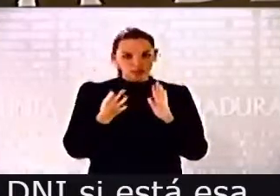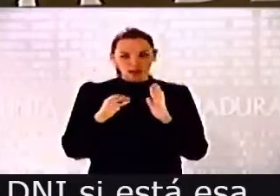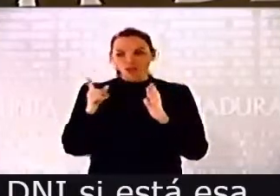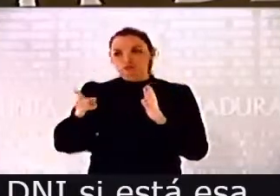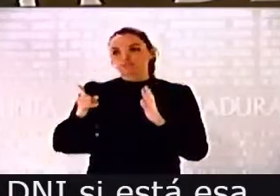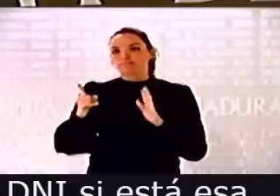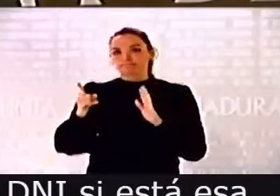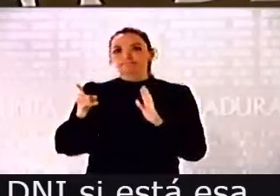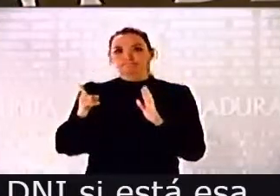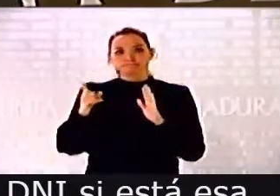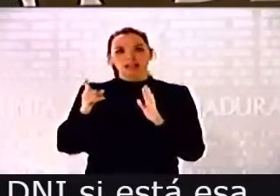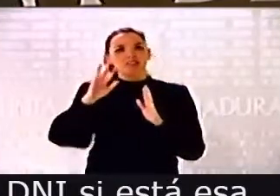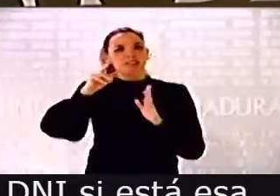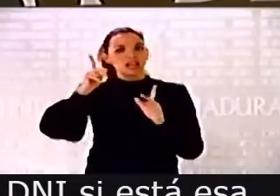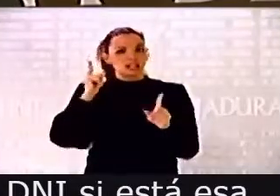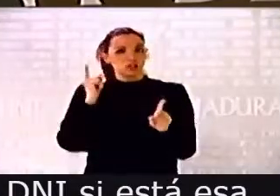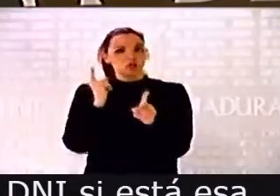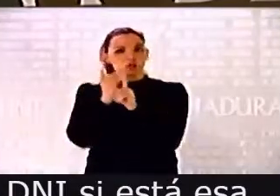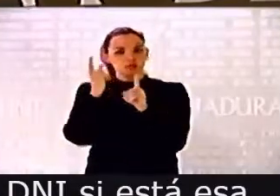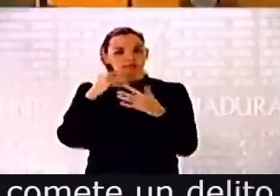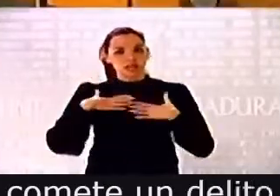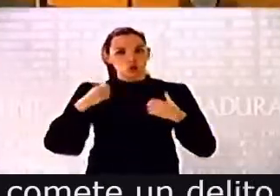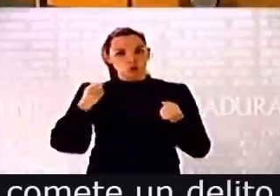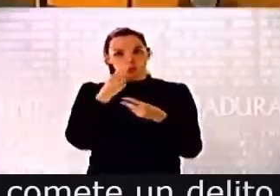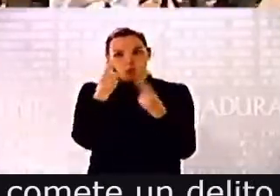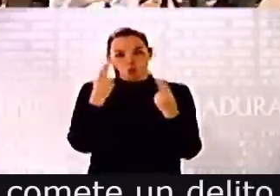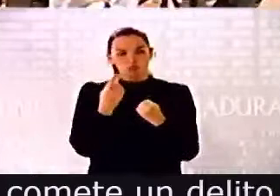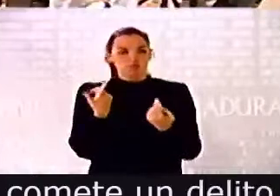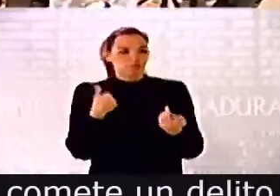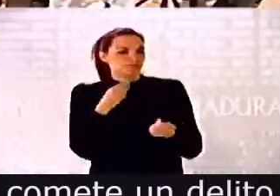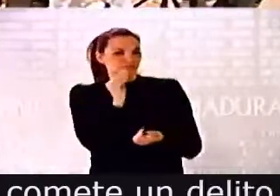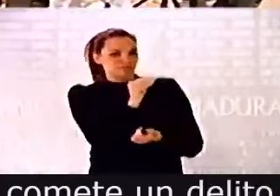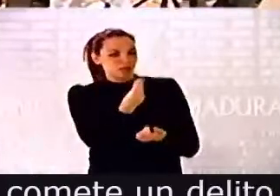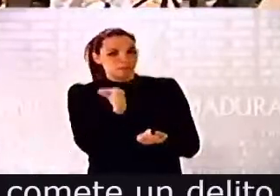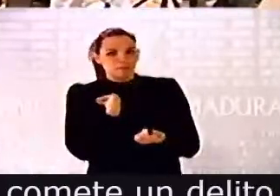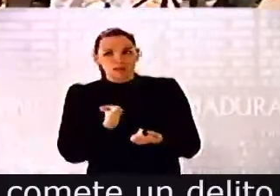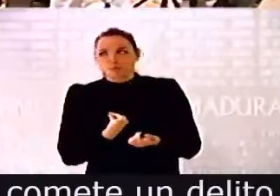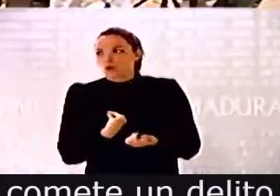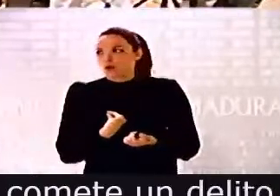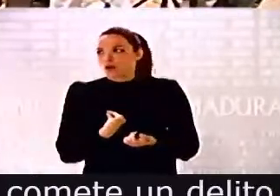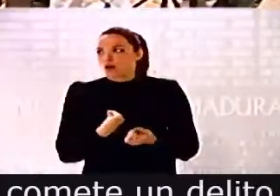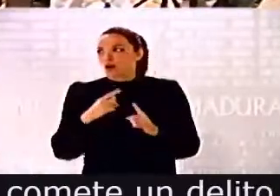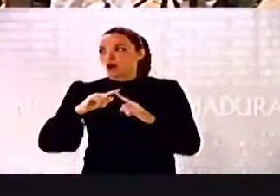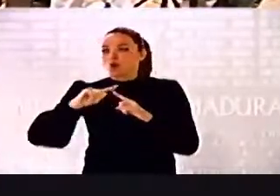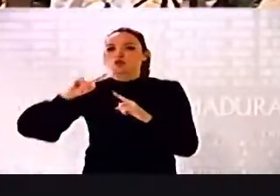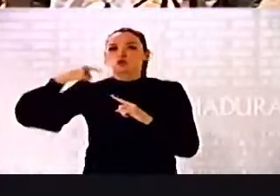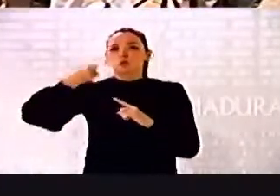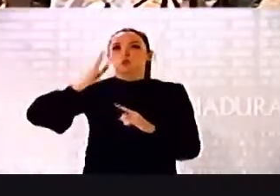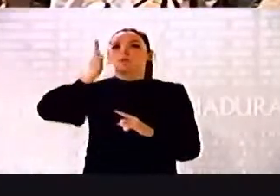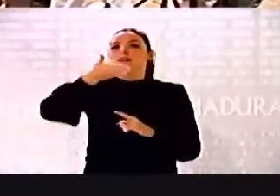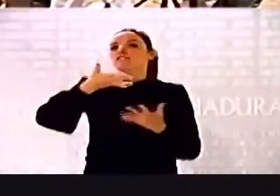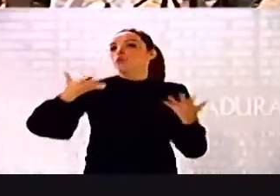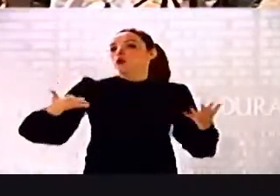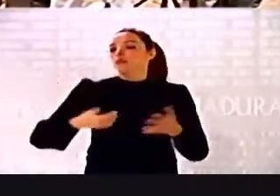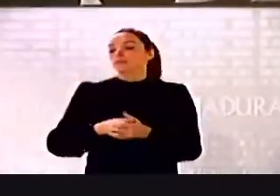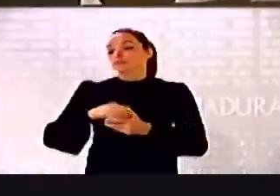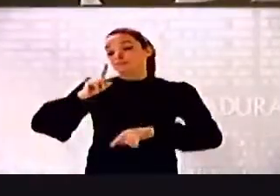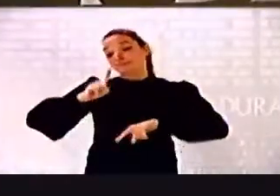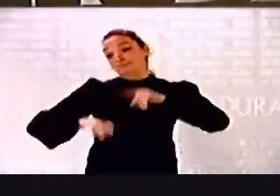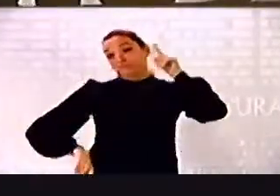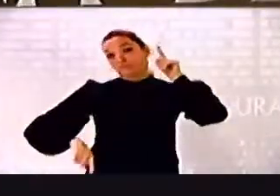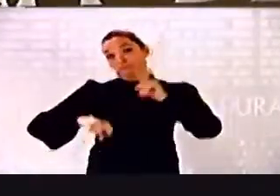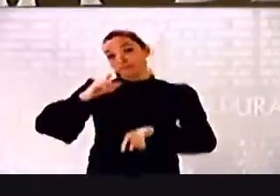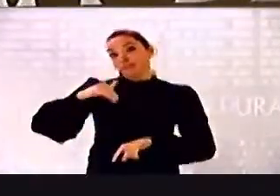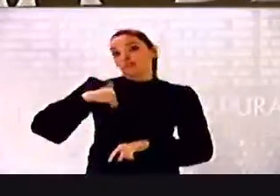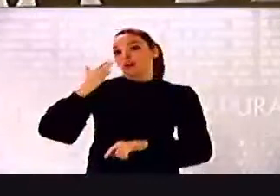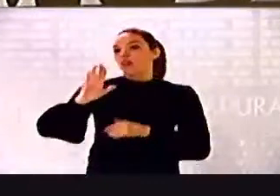un delito contra la salud pública. Lo que le iba a preguntar, ¿cuál sería la consecuencia de no cumplir? Pues dependiendo de la falta puede